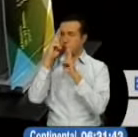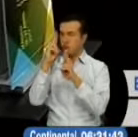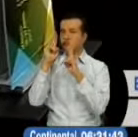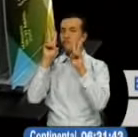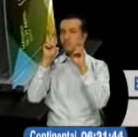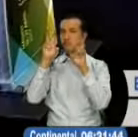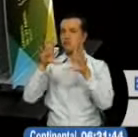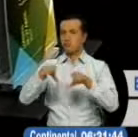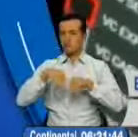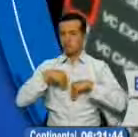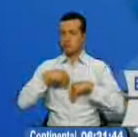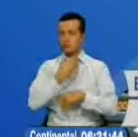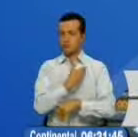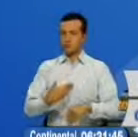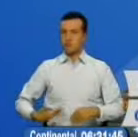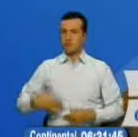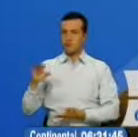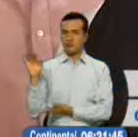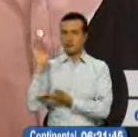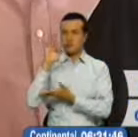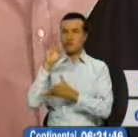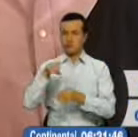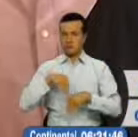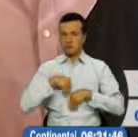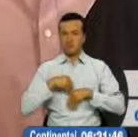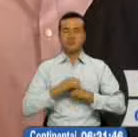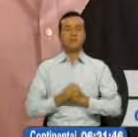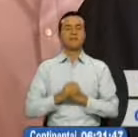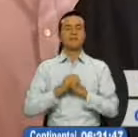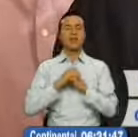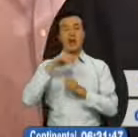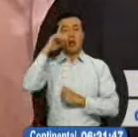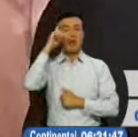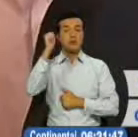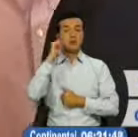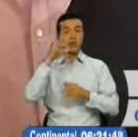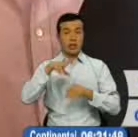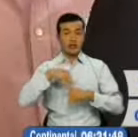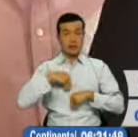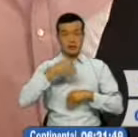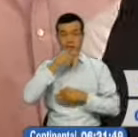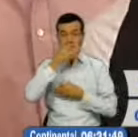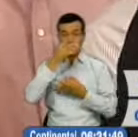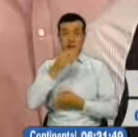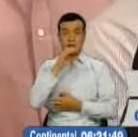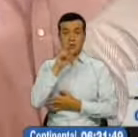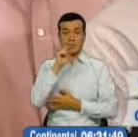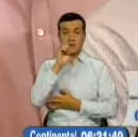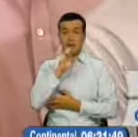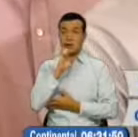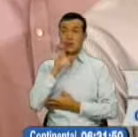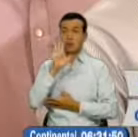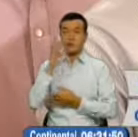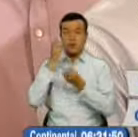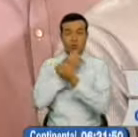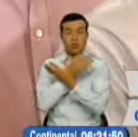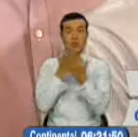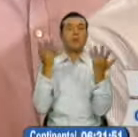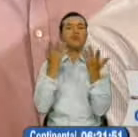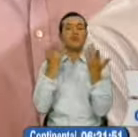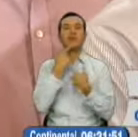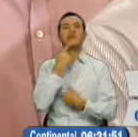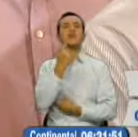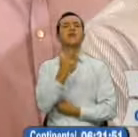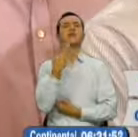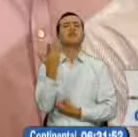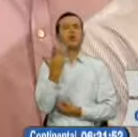resultados electorales de Ecuador. Guillermo Lasso no acepta los resultados oficiales del Consejo Nacional Electoral e insiste